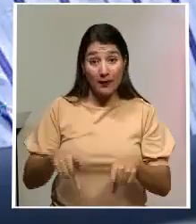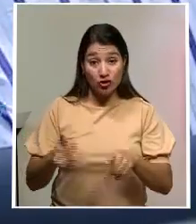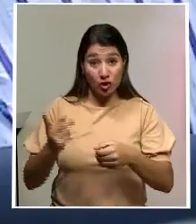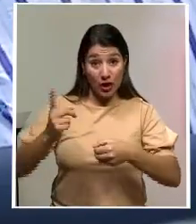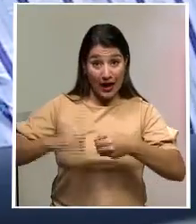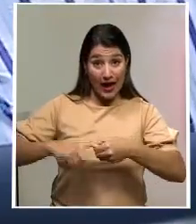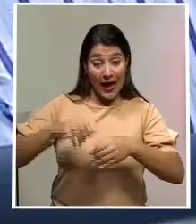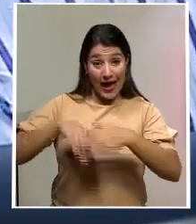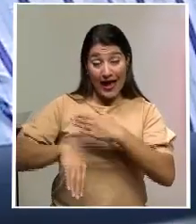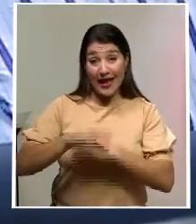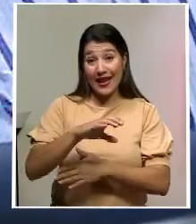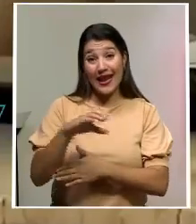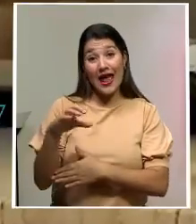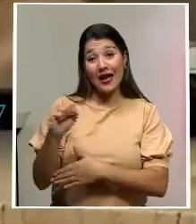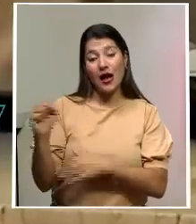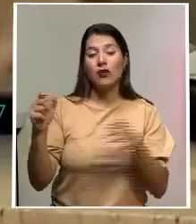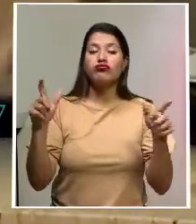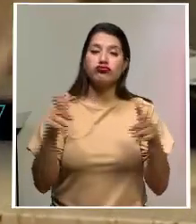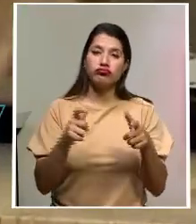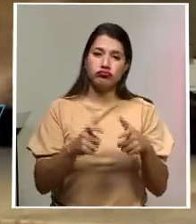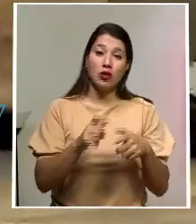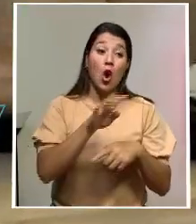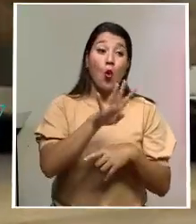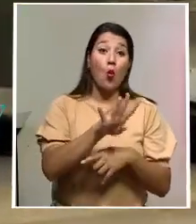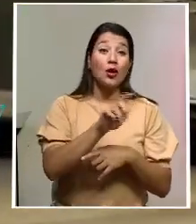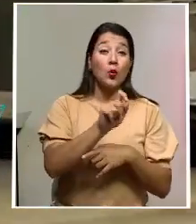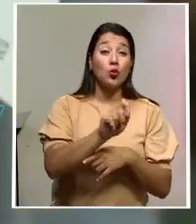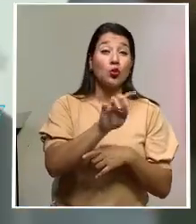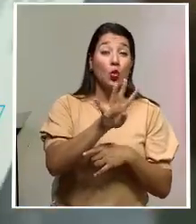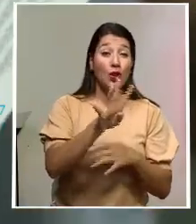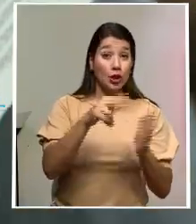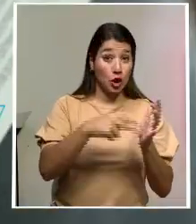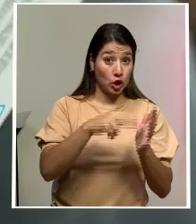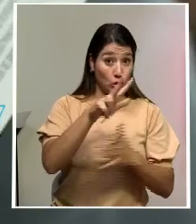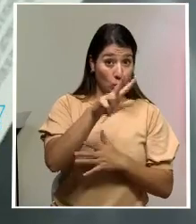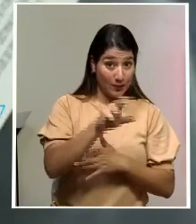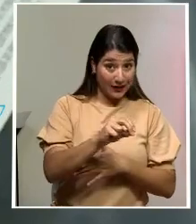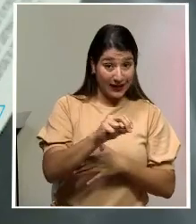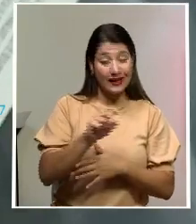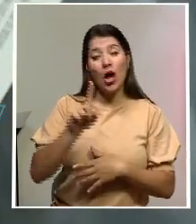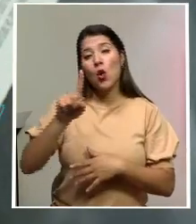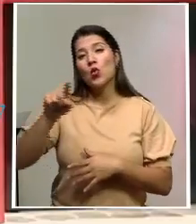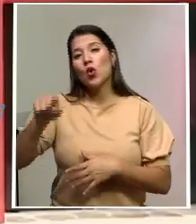disminuirá pasando de 4,4 en el 2030 a 1,5 en el